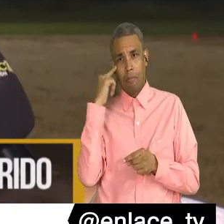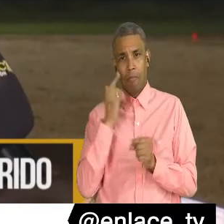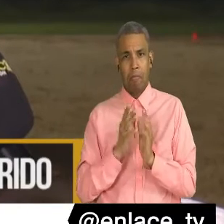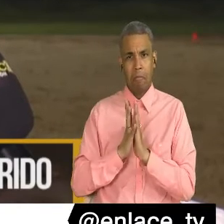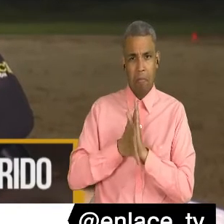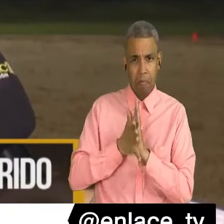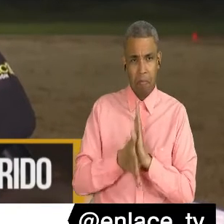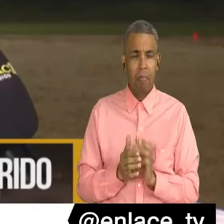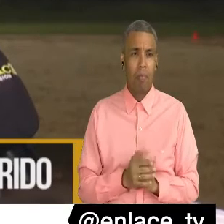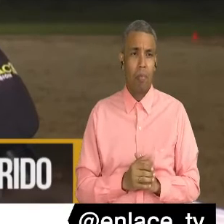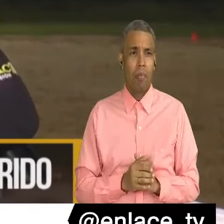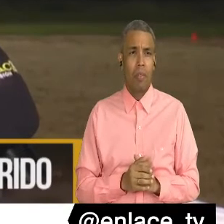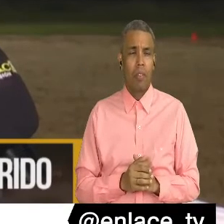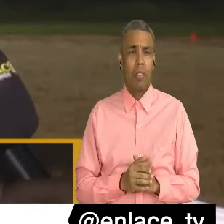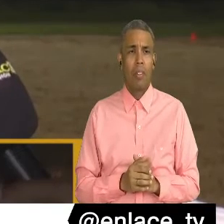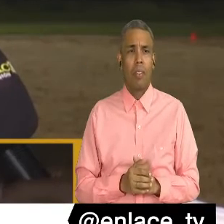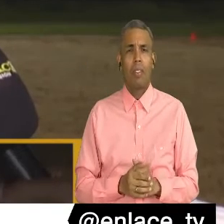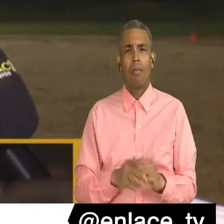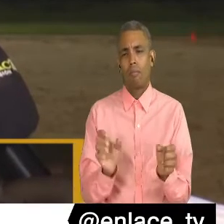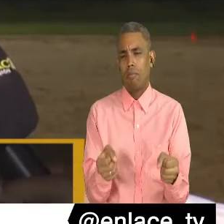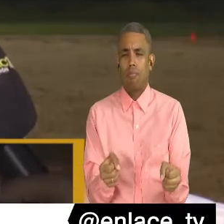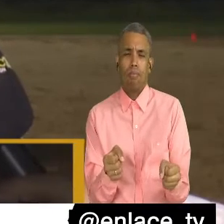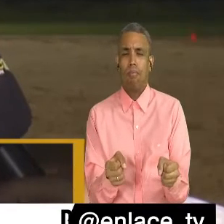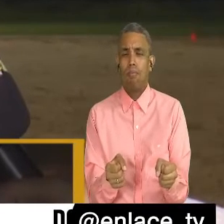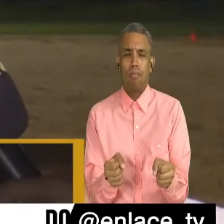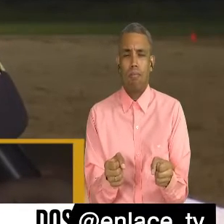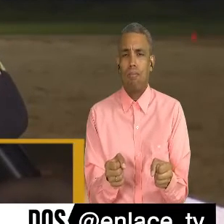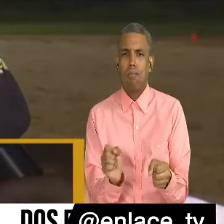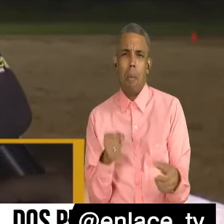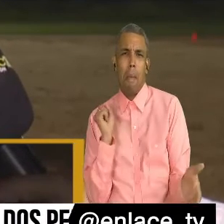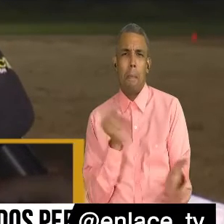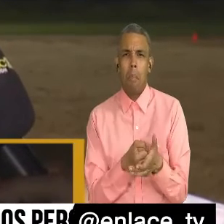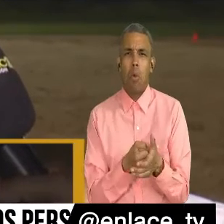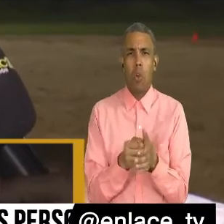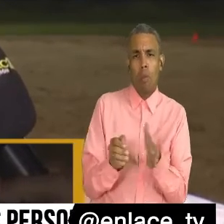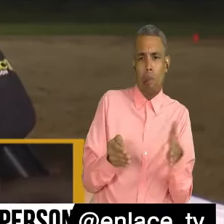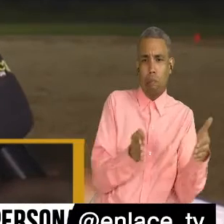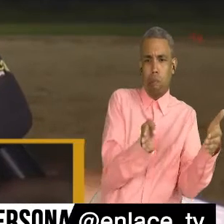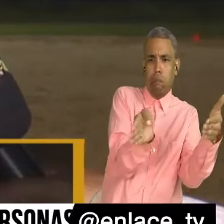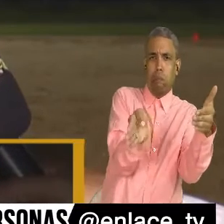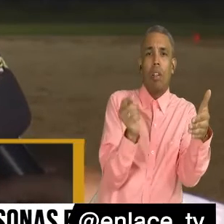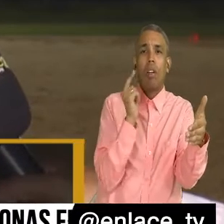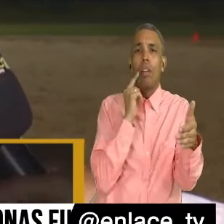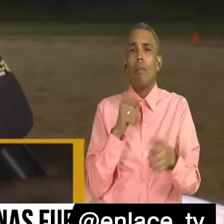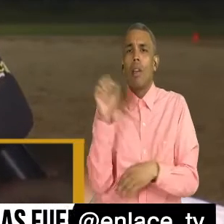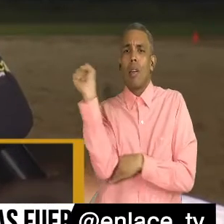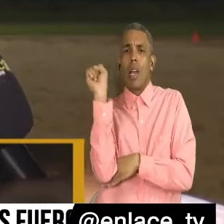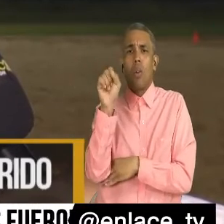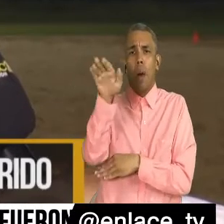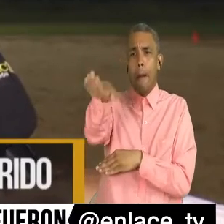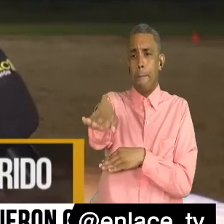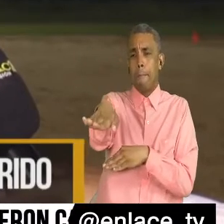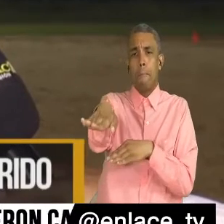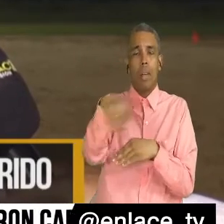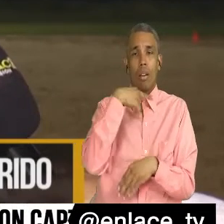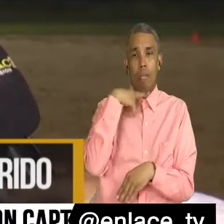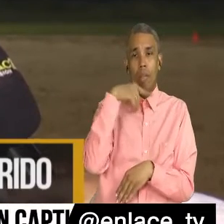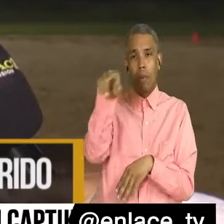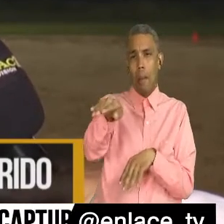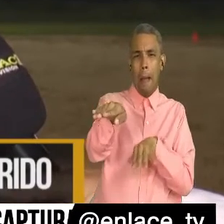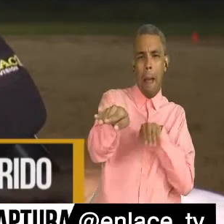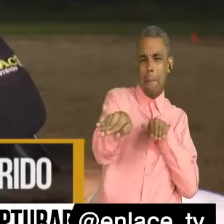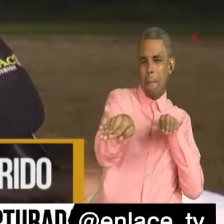un vehículo que estaba estacionado en plena curva. Desde ese instante se encuentra en la ciudad de Bucaramanga, luego está